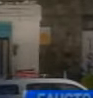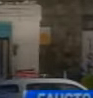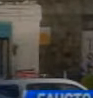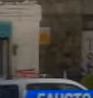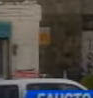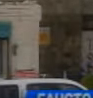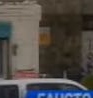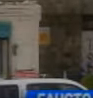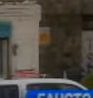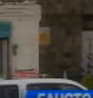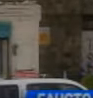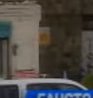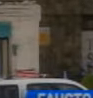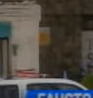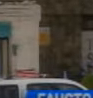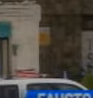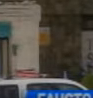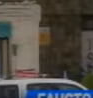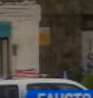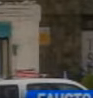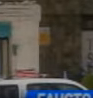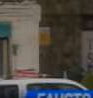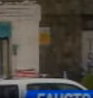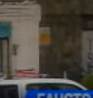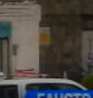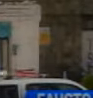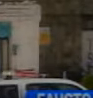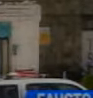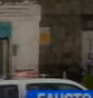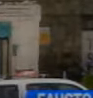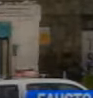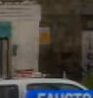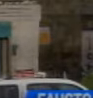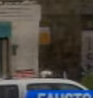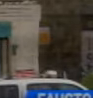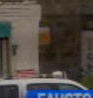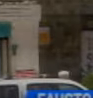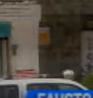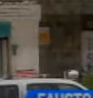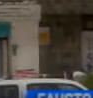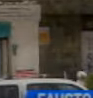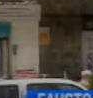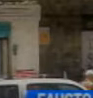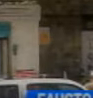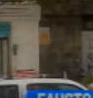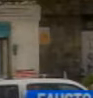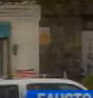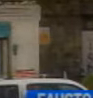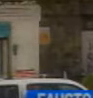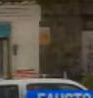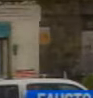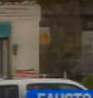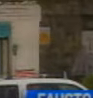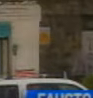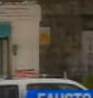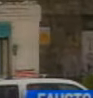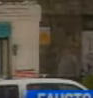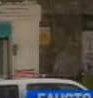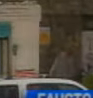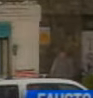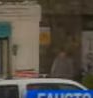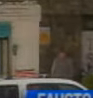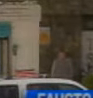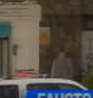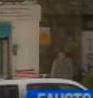En las nuevas funciones como secretaria ejecutiva de Alianza País, Doris Solís ha pedido un informe sobre las supuestas deslealtades políticas y algunos casos